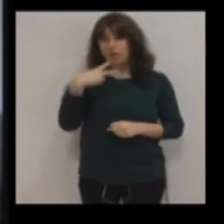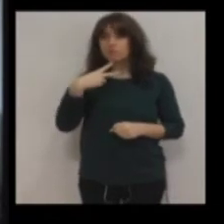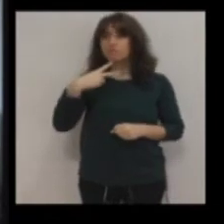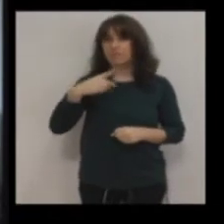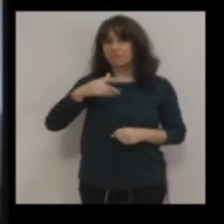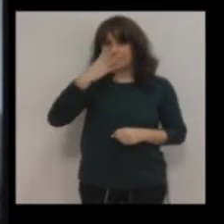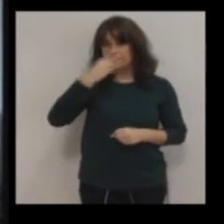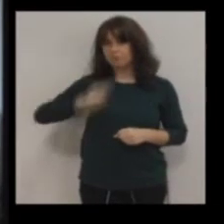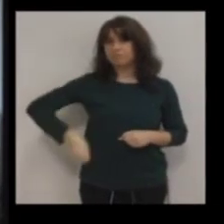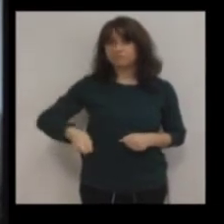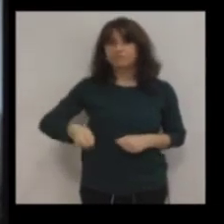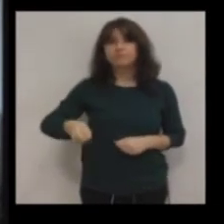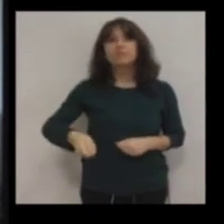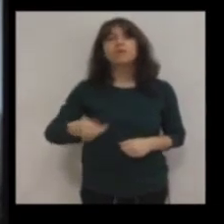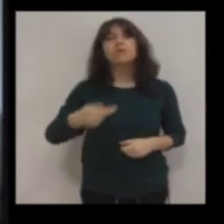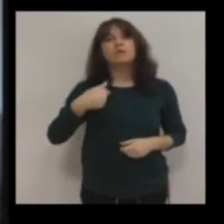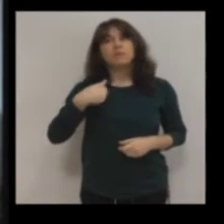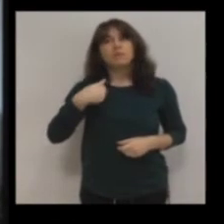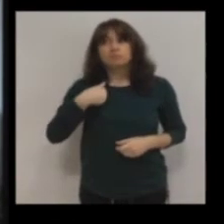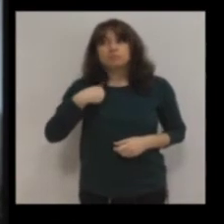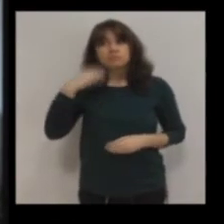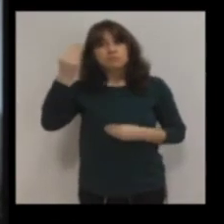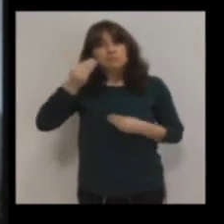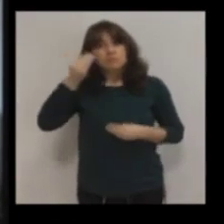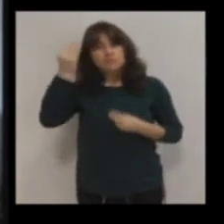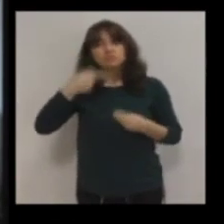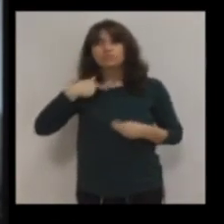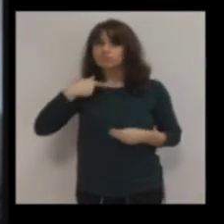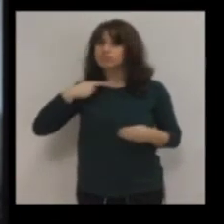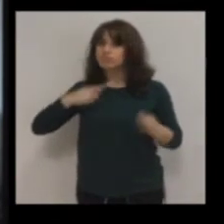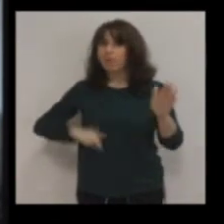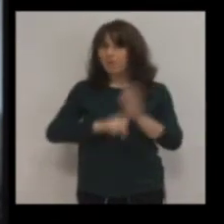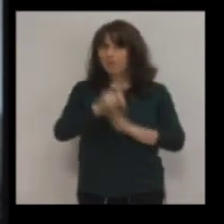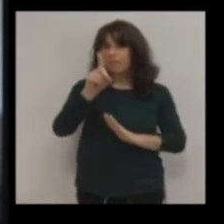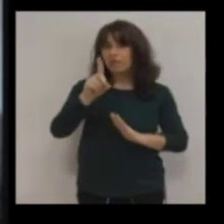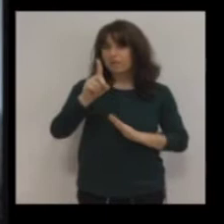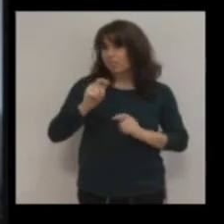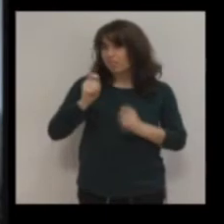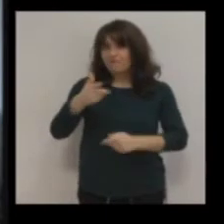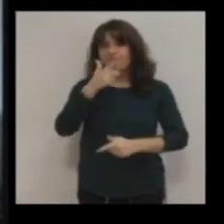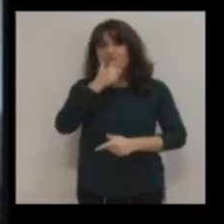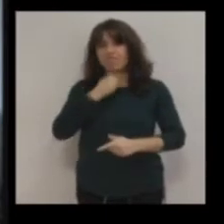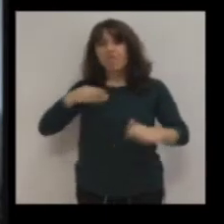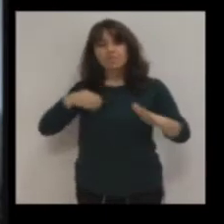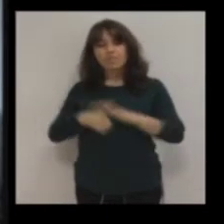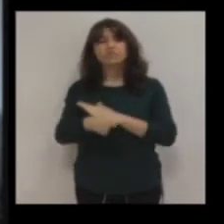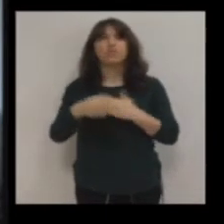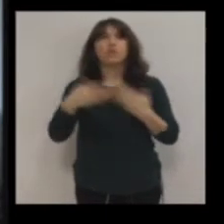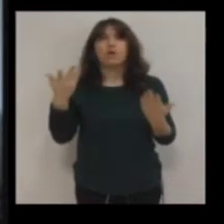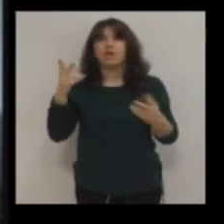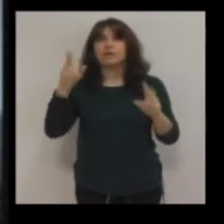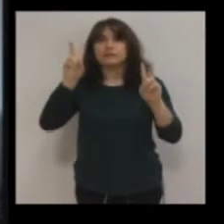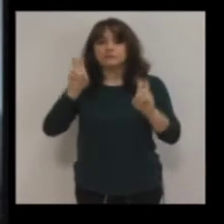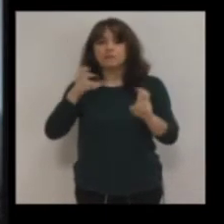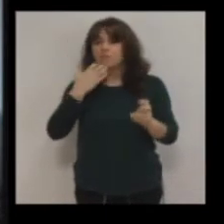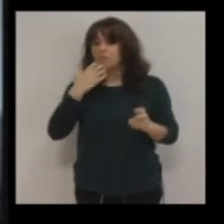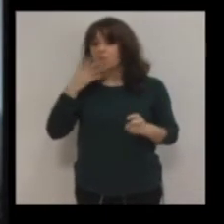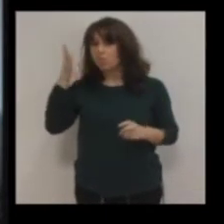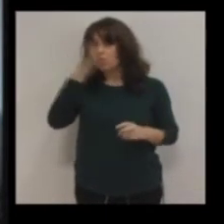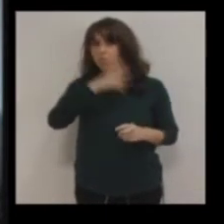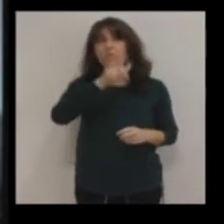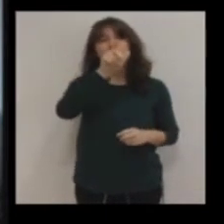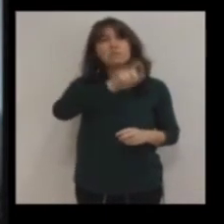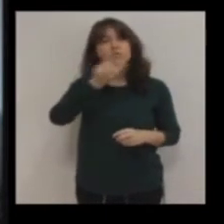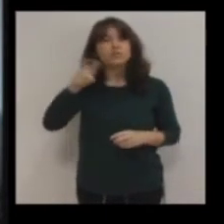perrito, y eso me parece un gran avance en esta materia y que facilita sin duda el acceso en materia de denuncia a las personas